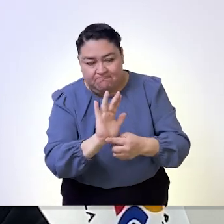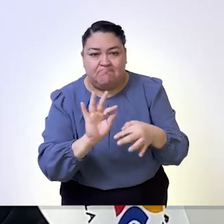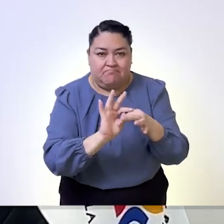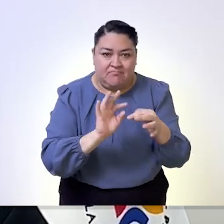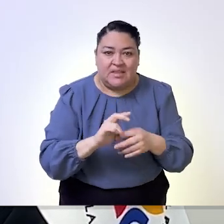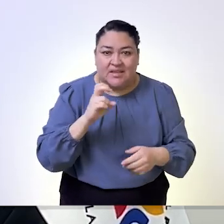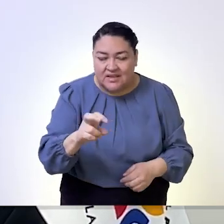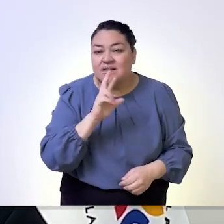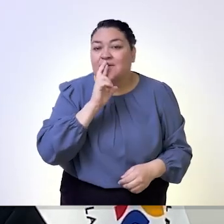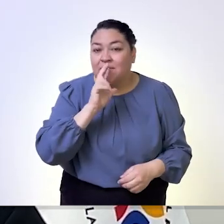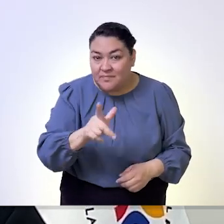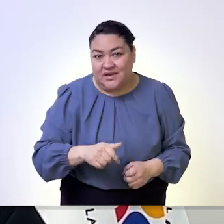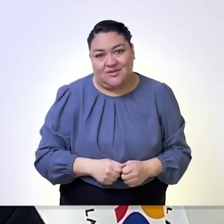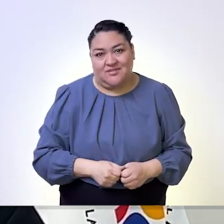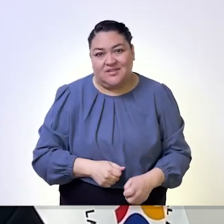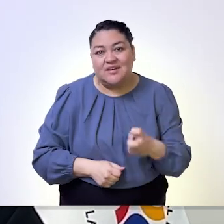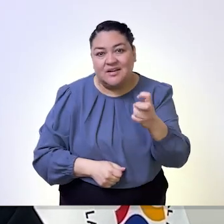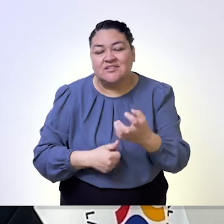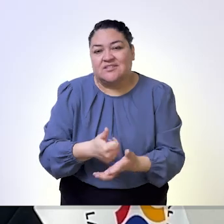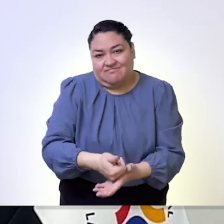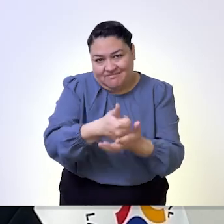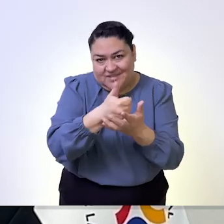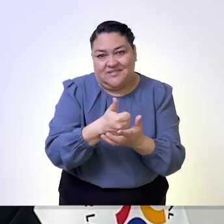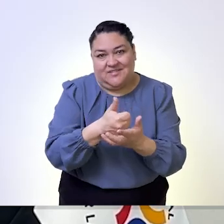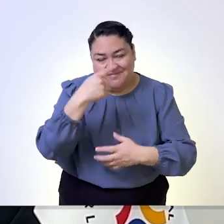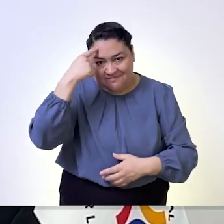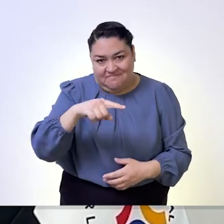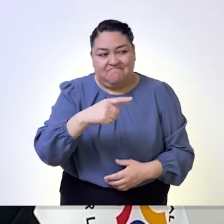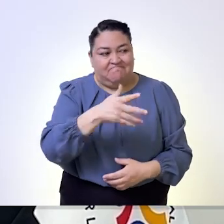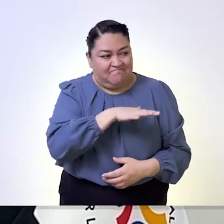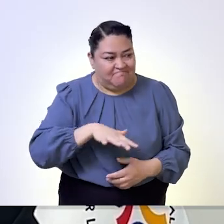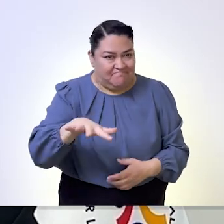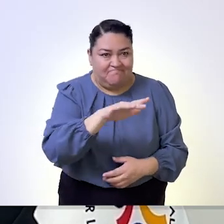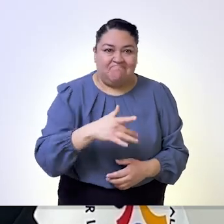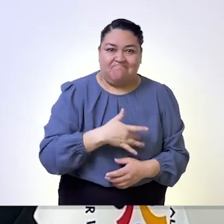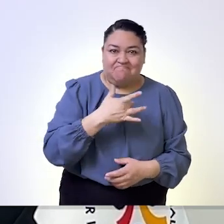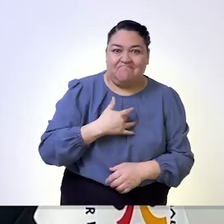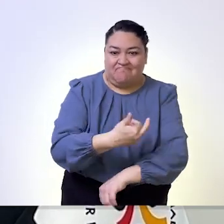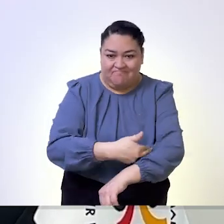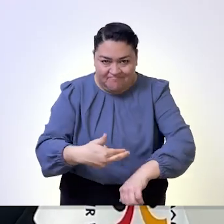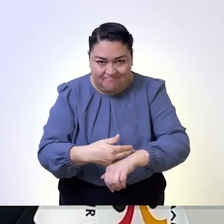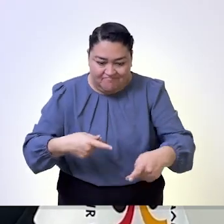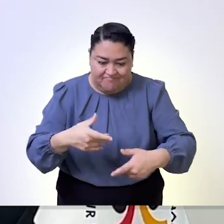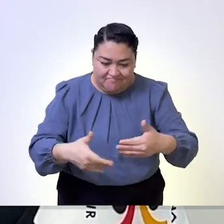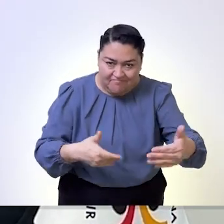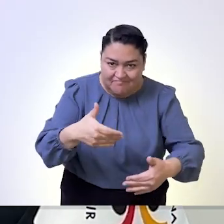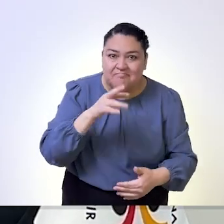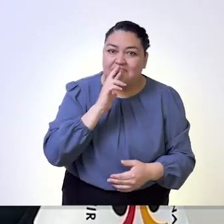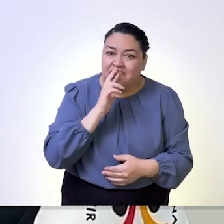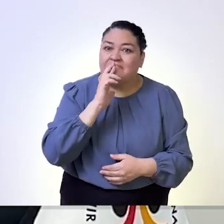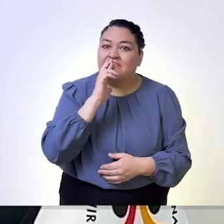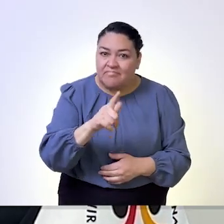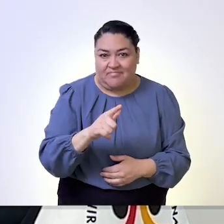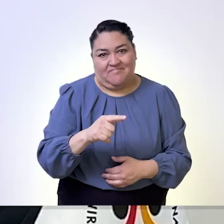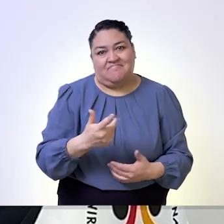Procedimientos Civiles. Me parece que eso sería como lo ideal para que nosotros pudiéramos tramitar de